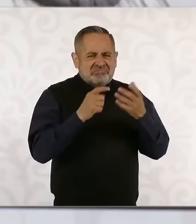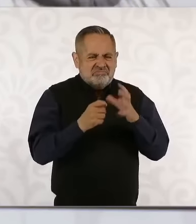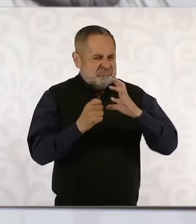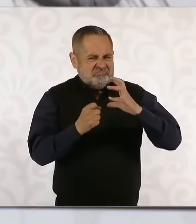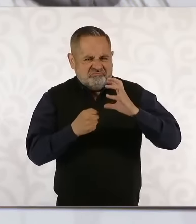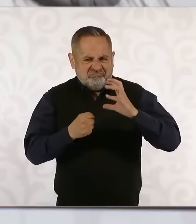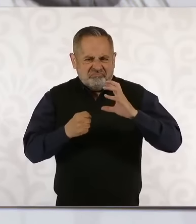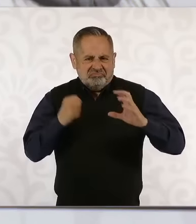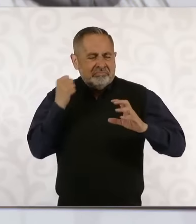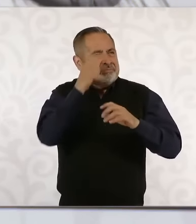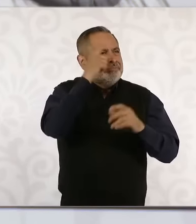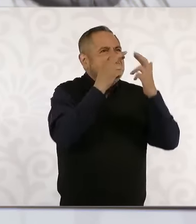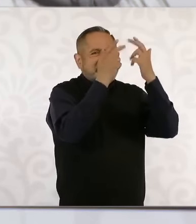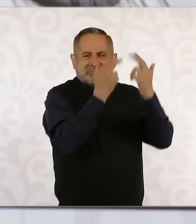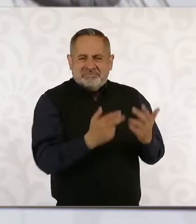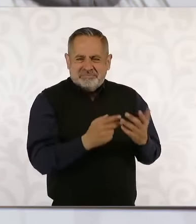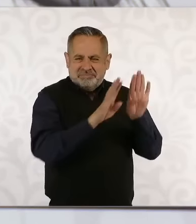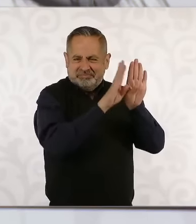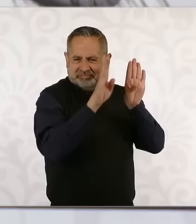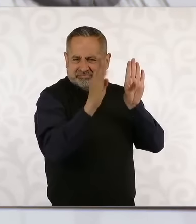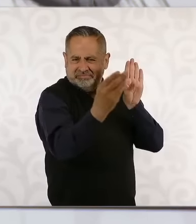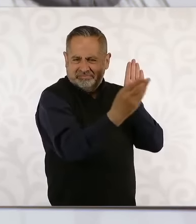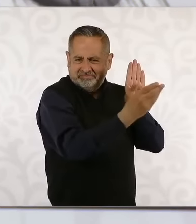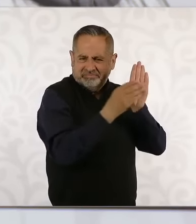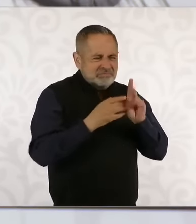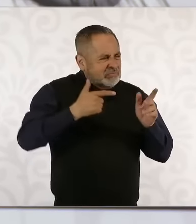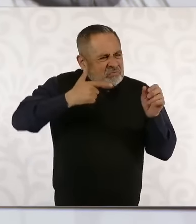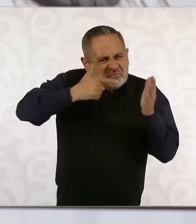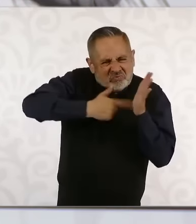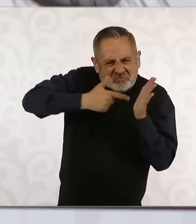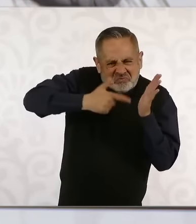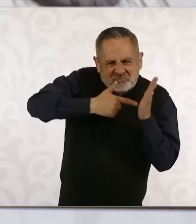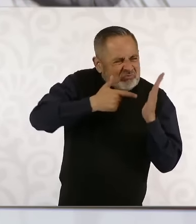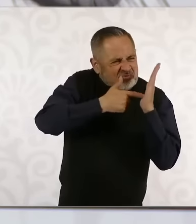marros, esto para romper la soldadura,